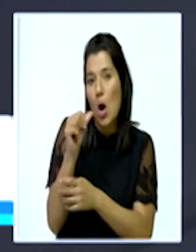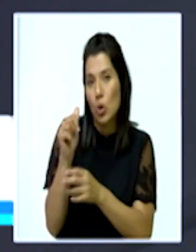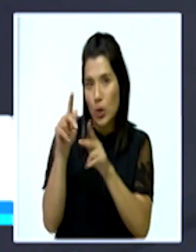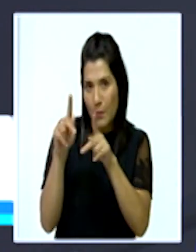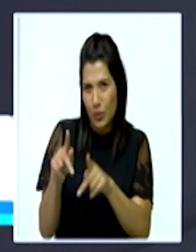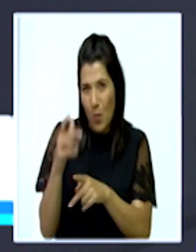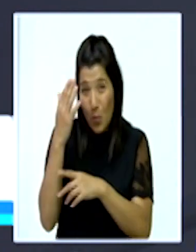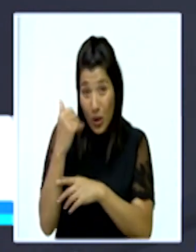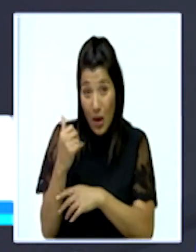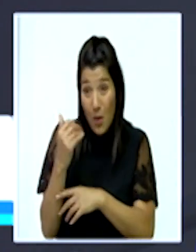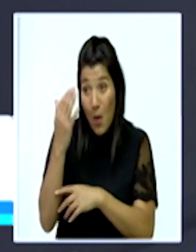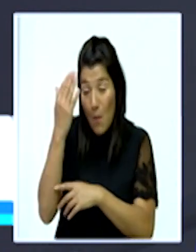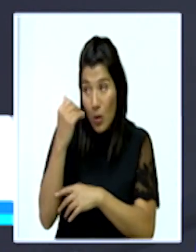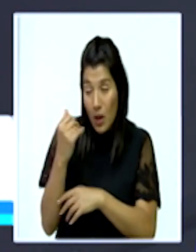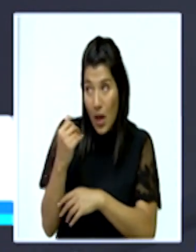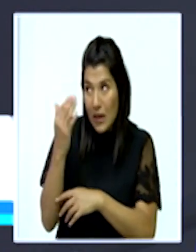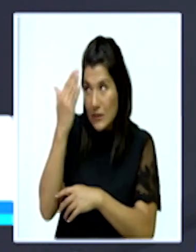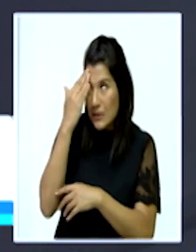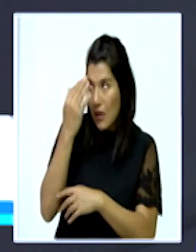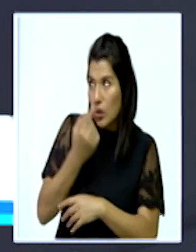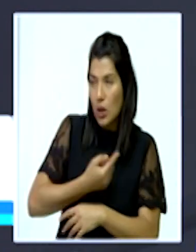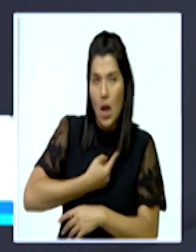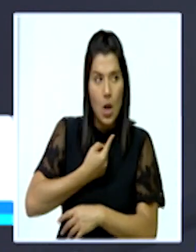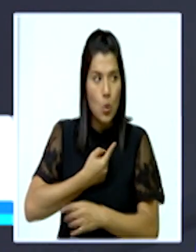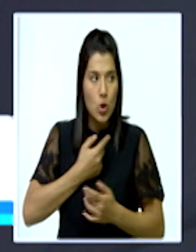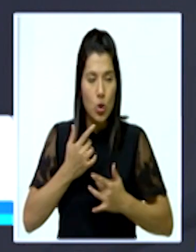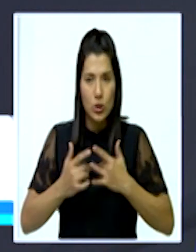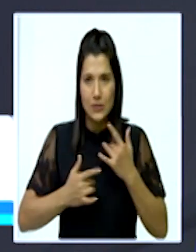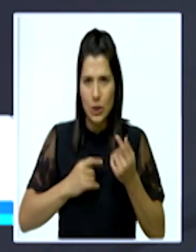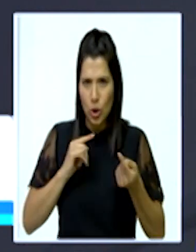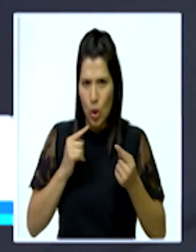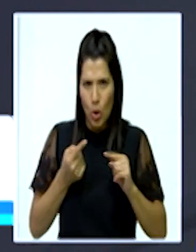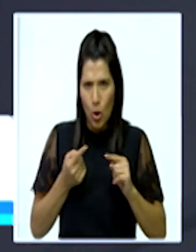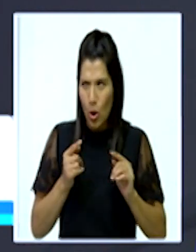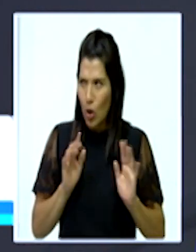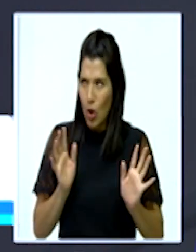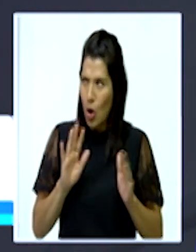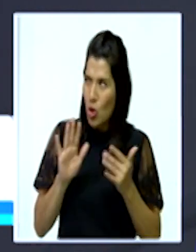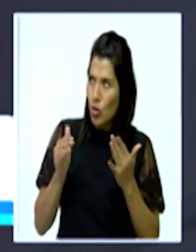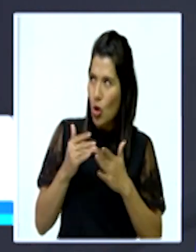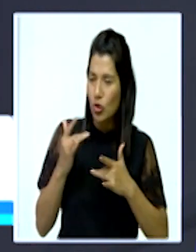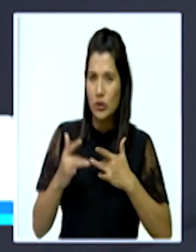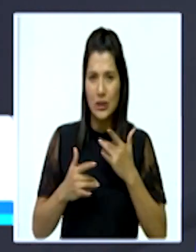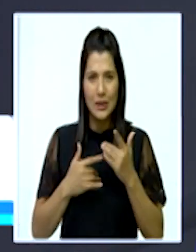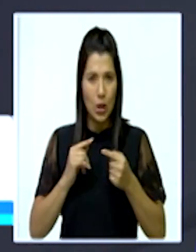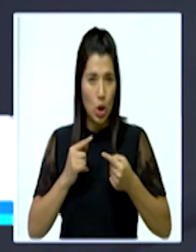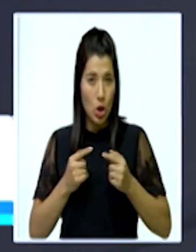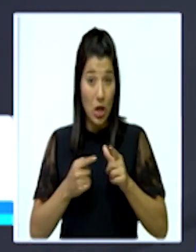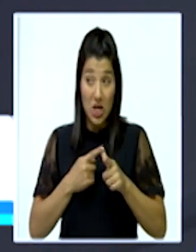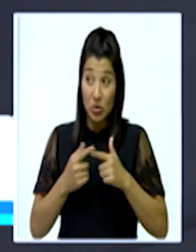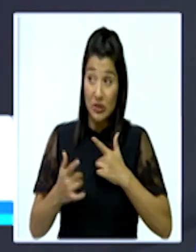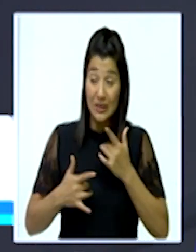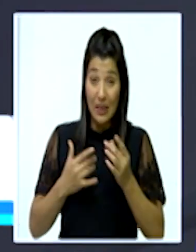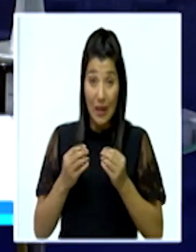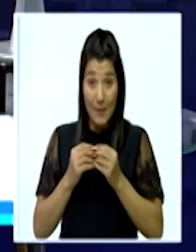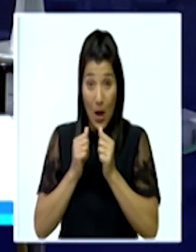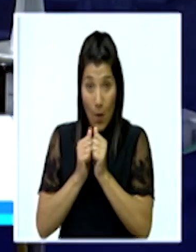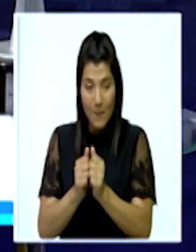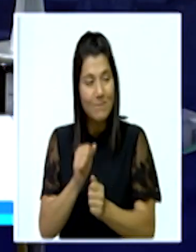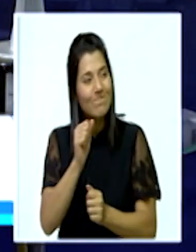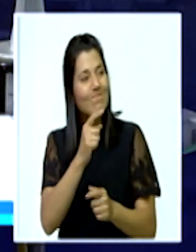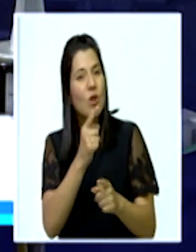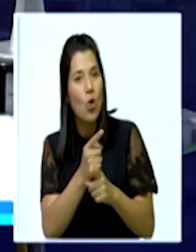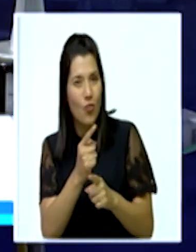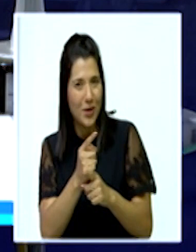sabe que no es la única persona que está viviendo esa situación. Entonces va a sentirse más acompañado. Exactamente, esa es la